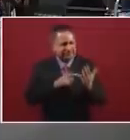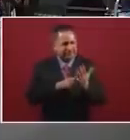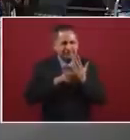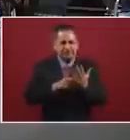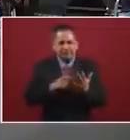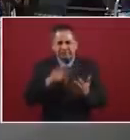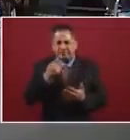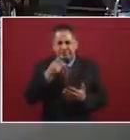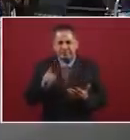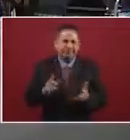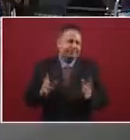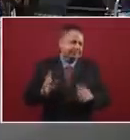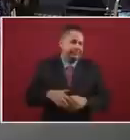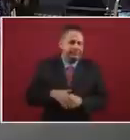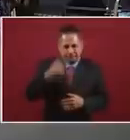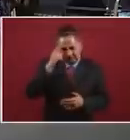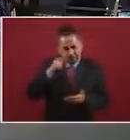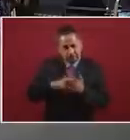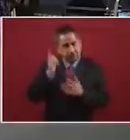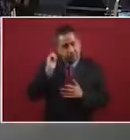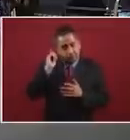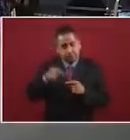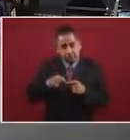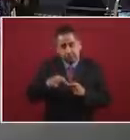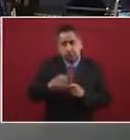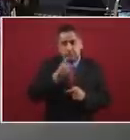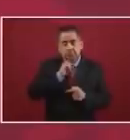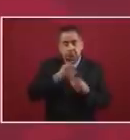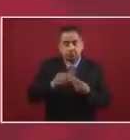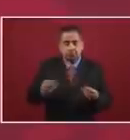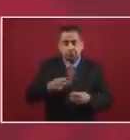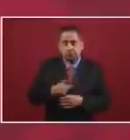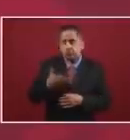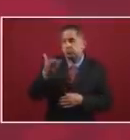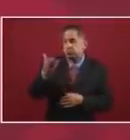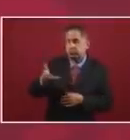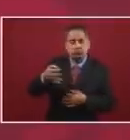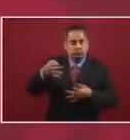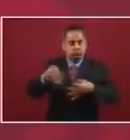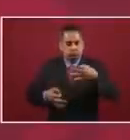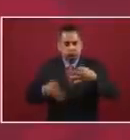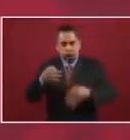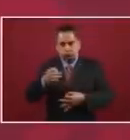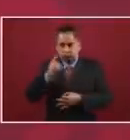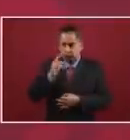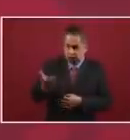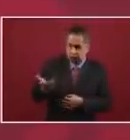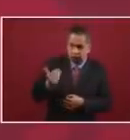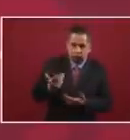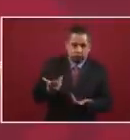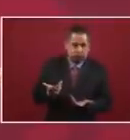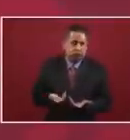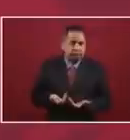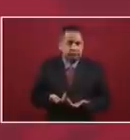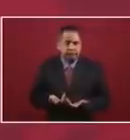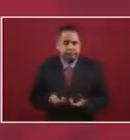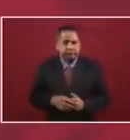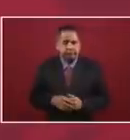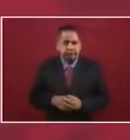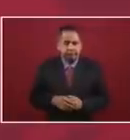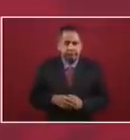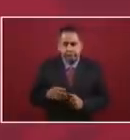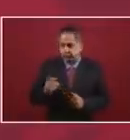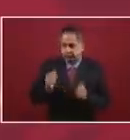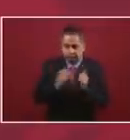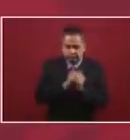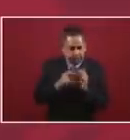yo espero que esto se resuelva pronto están pidiendo al poder judicial pues que de